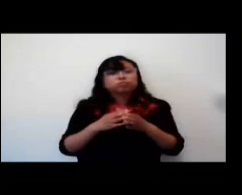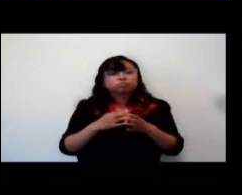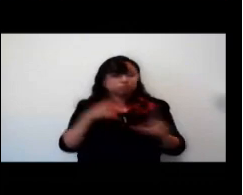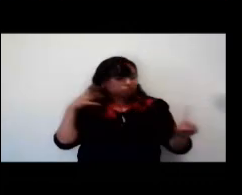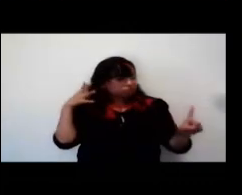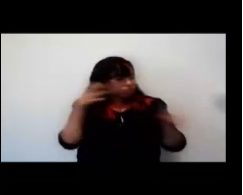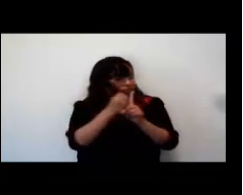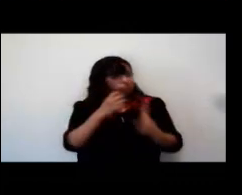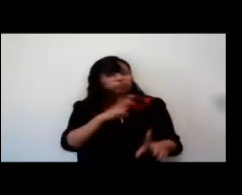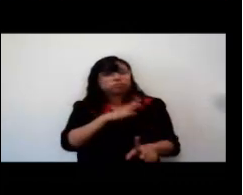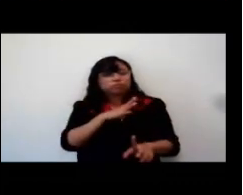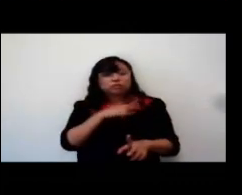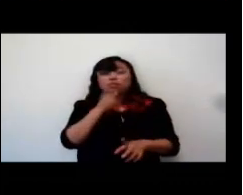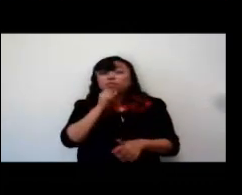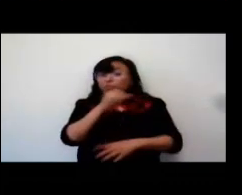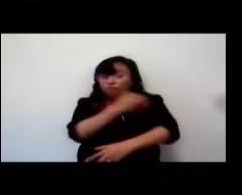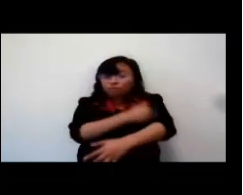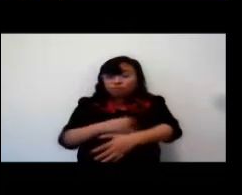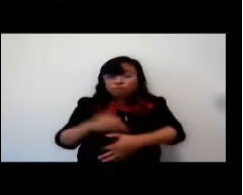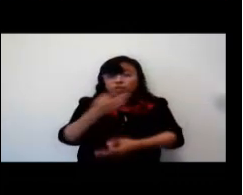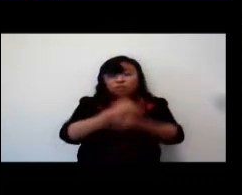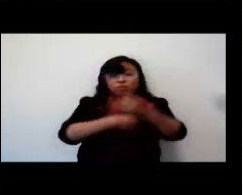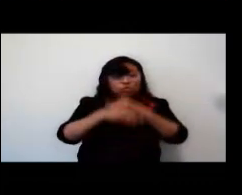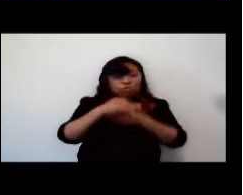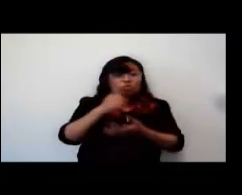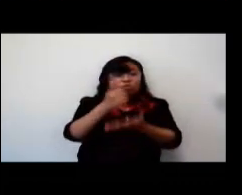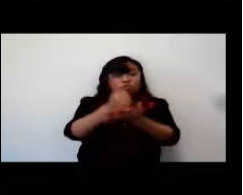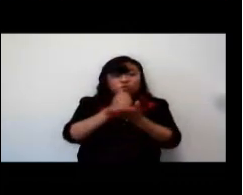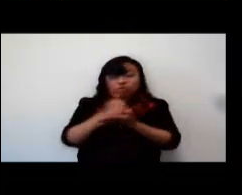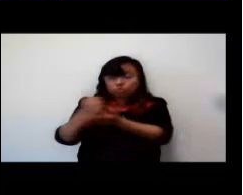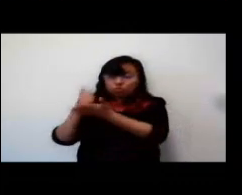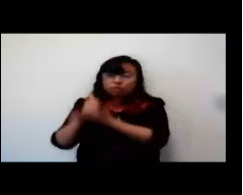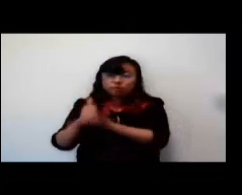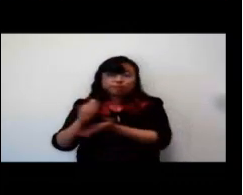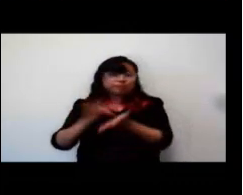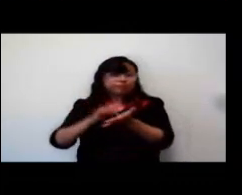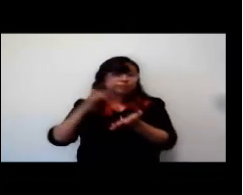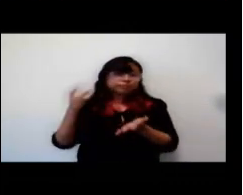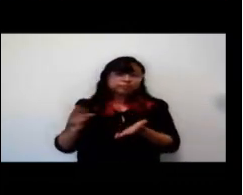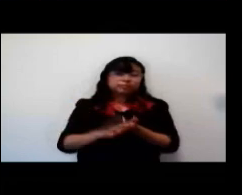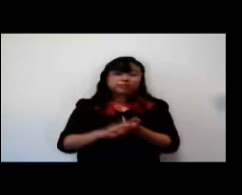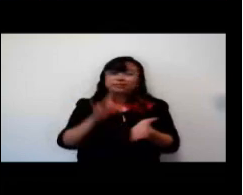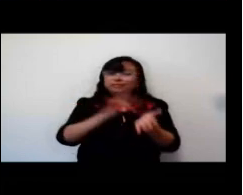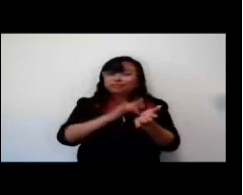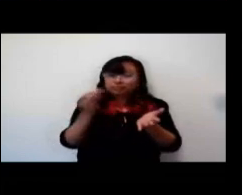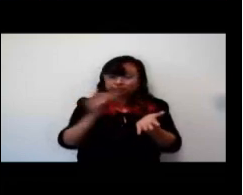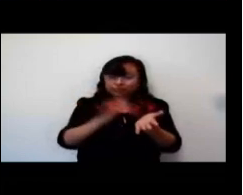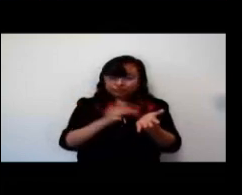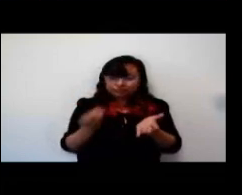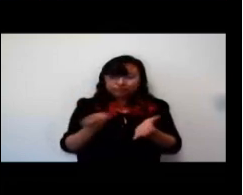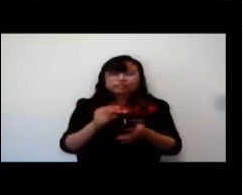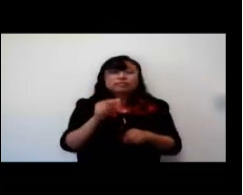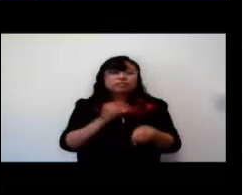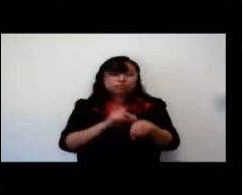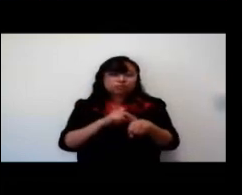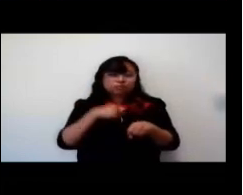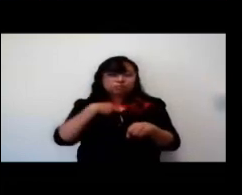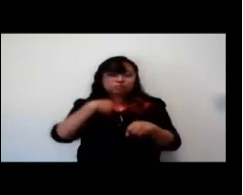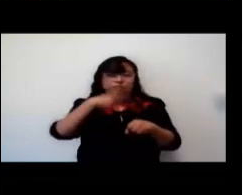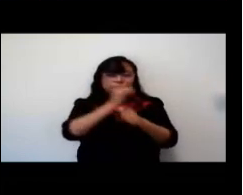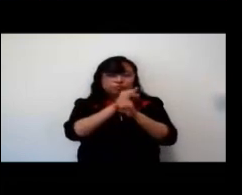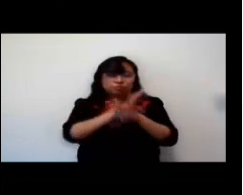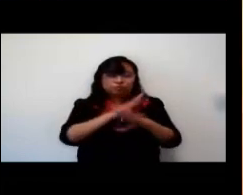los pacientes que confían en nosotros, han confiado y a los que van a confiar en nosotros. Muchísimas gracias. Aquí están mis datos de contacto.